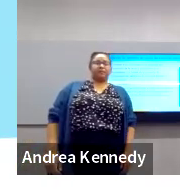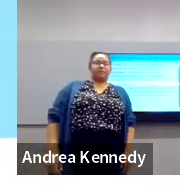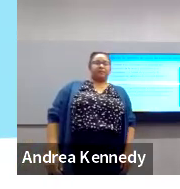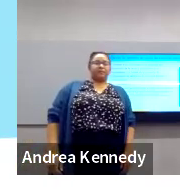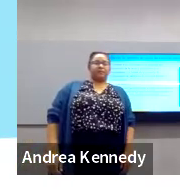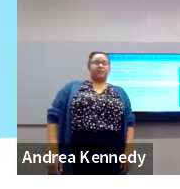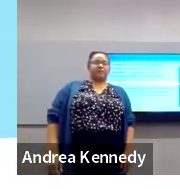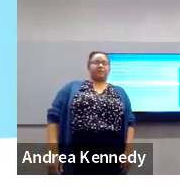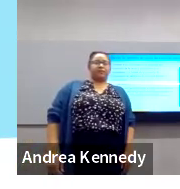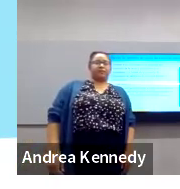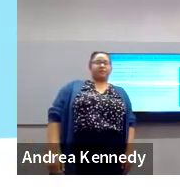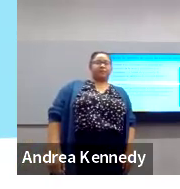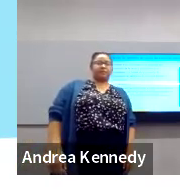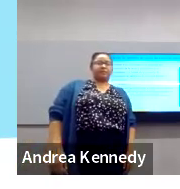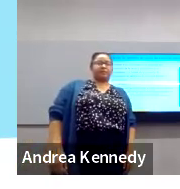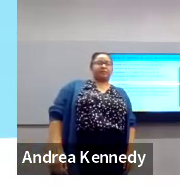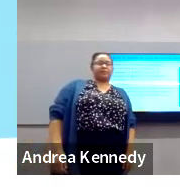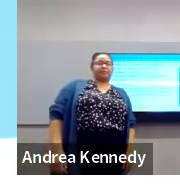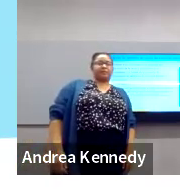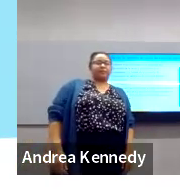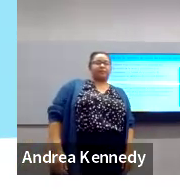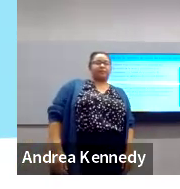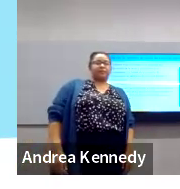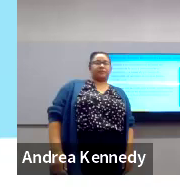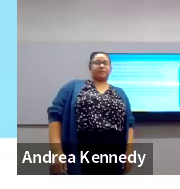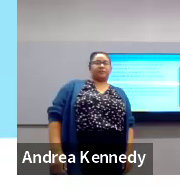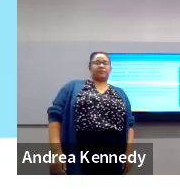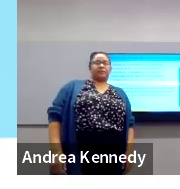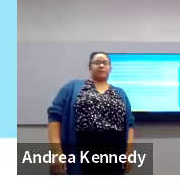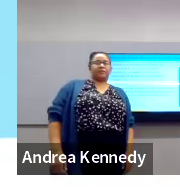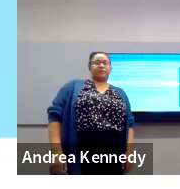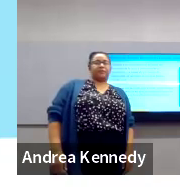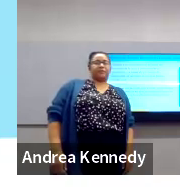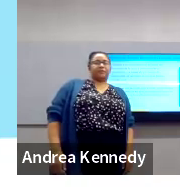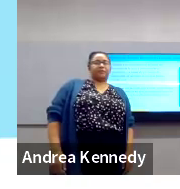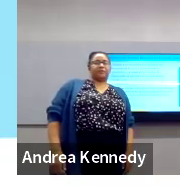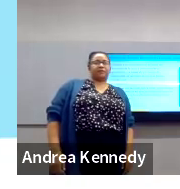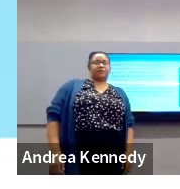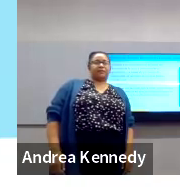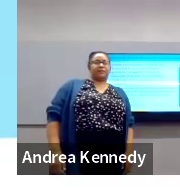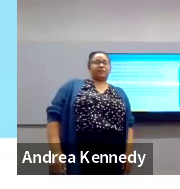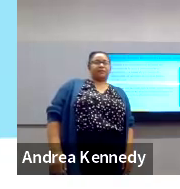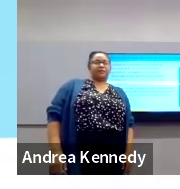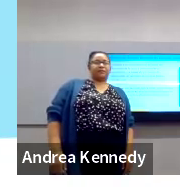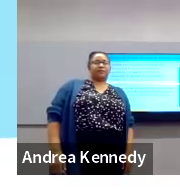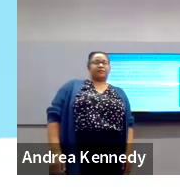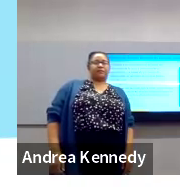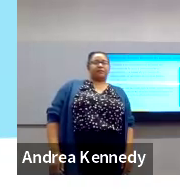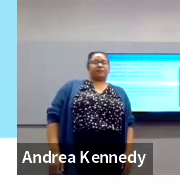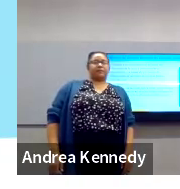cada 12 meses. También es importante que tomen nota sobre que solo es para las unidades que